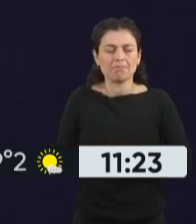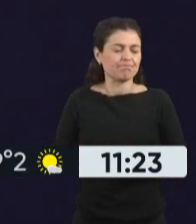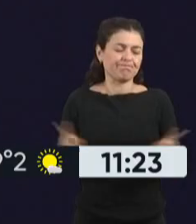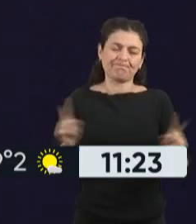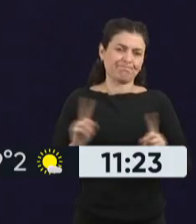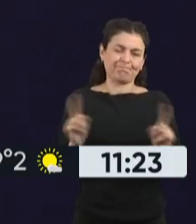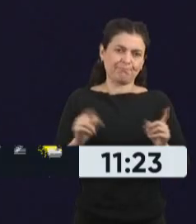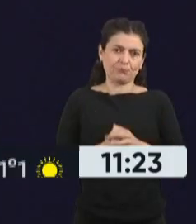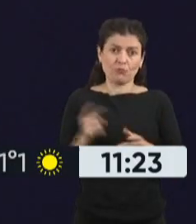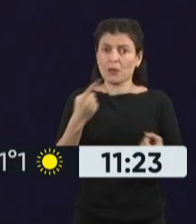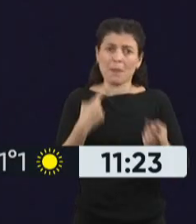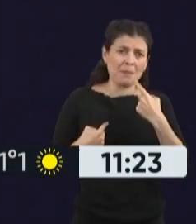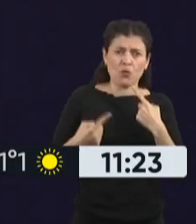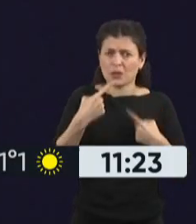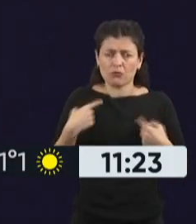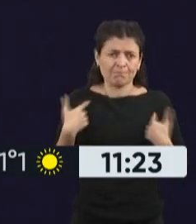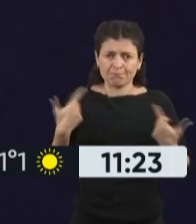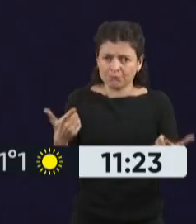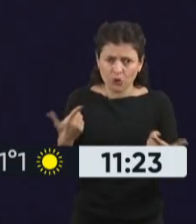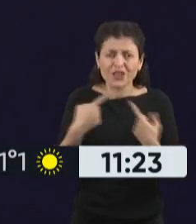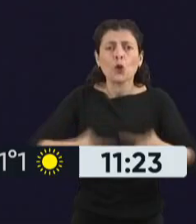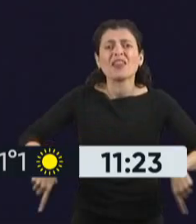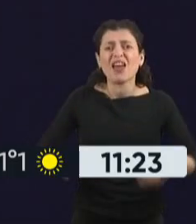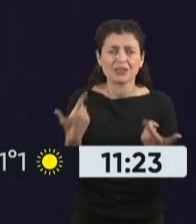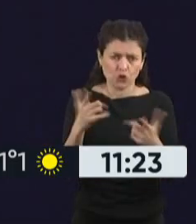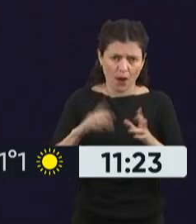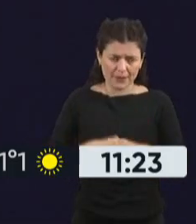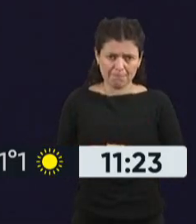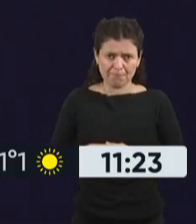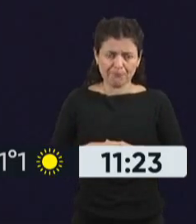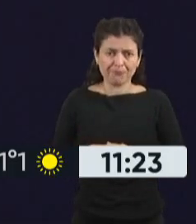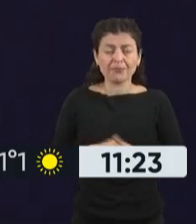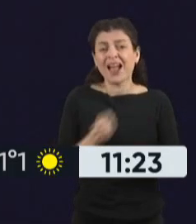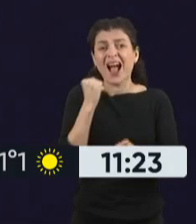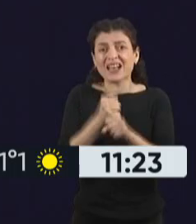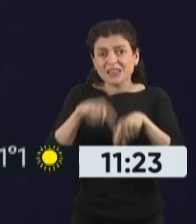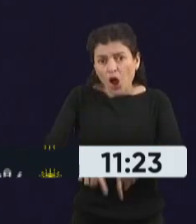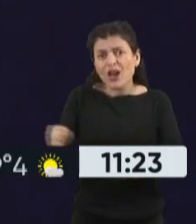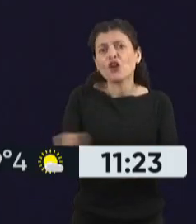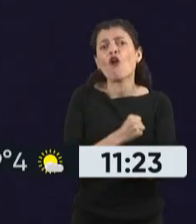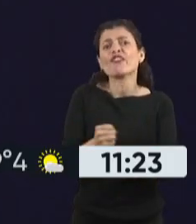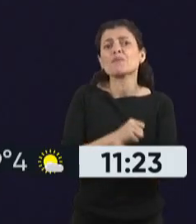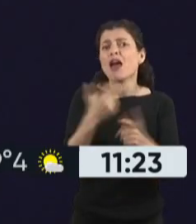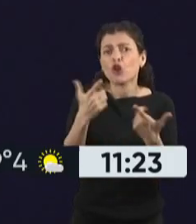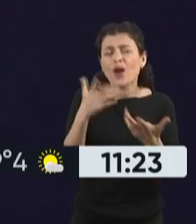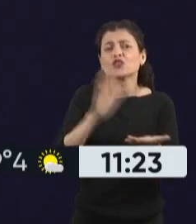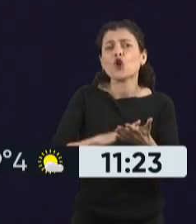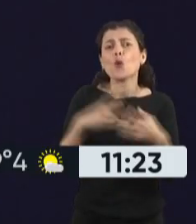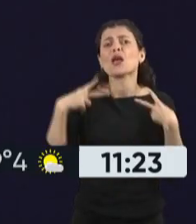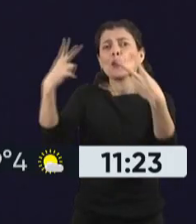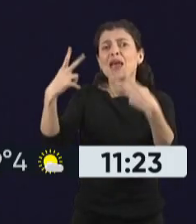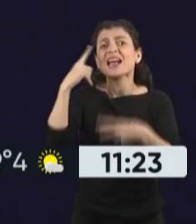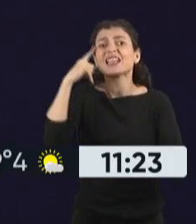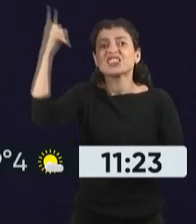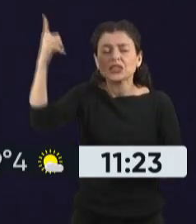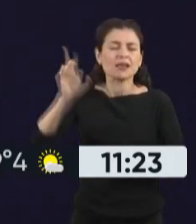me lo preguntan, aquí o fuera de la sala. No hay ninguna confirmación todavía de ningún viaje a China. Cuando